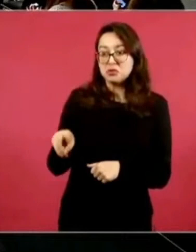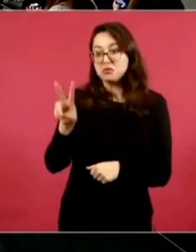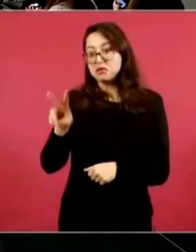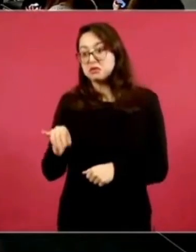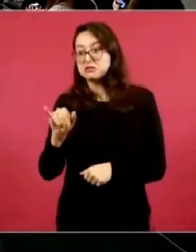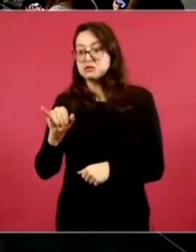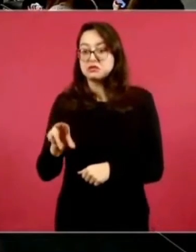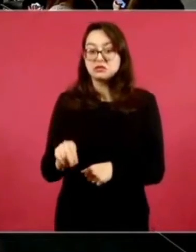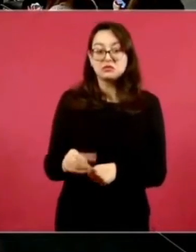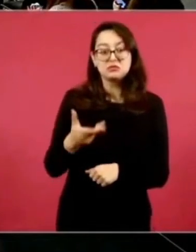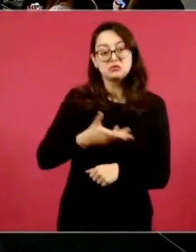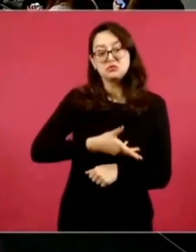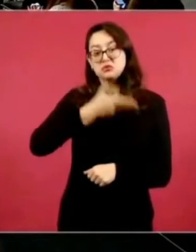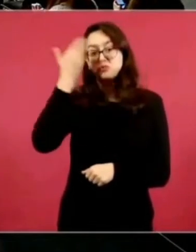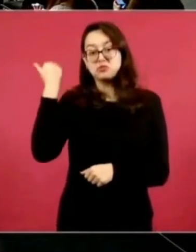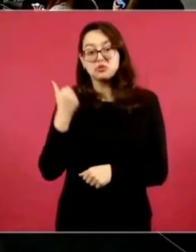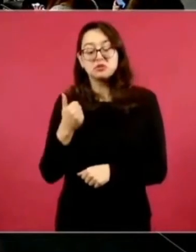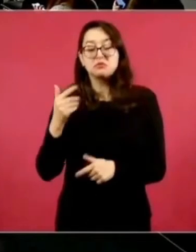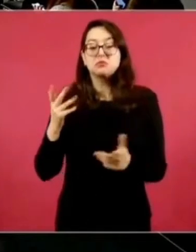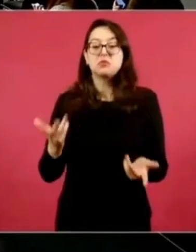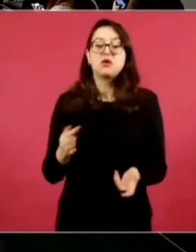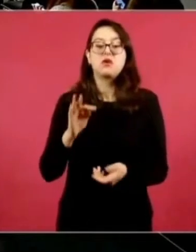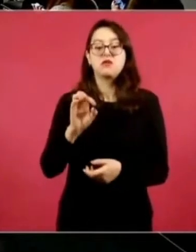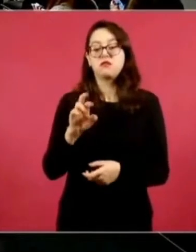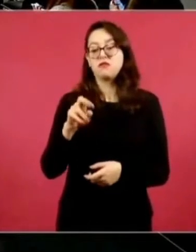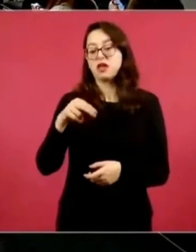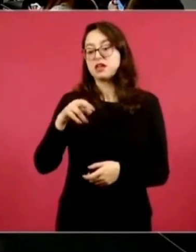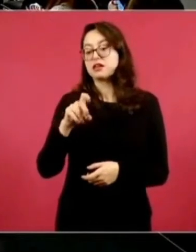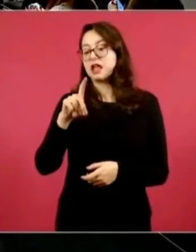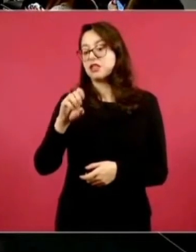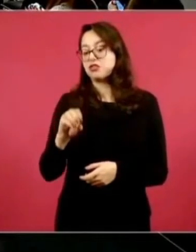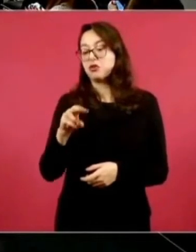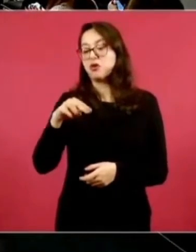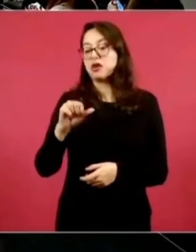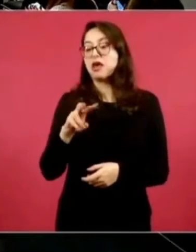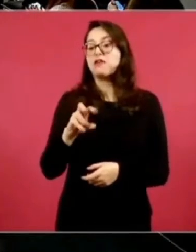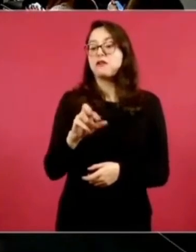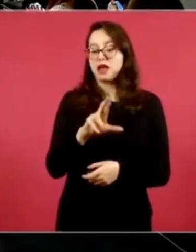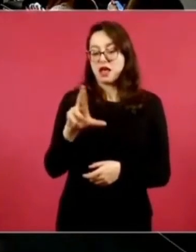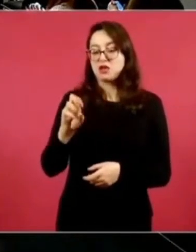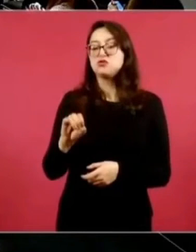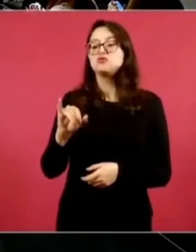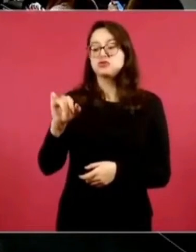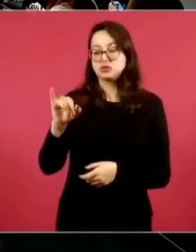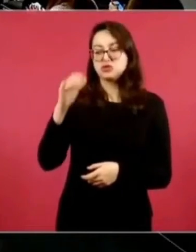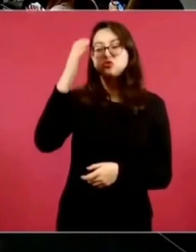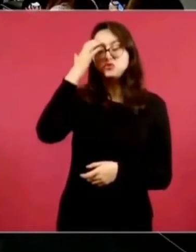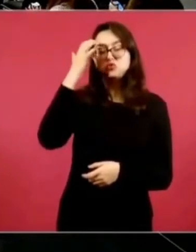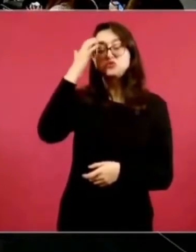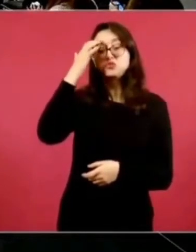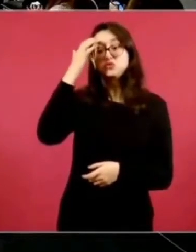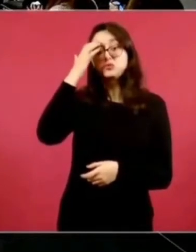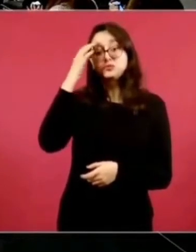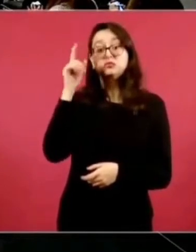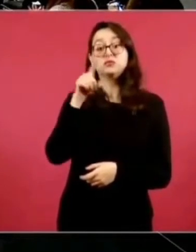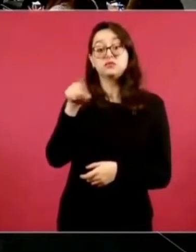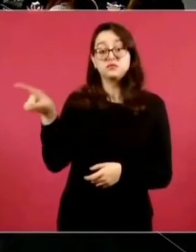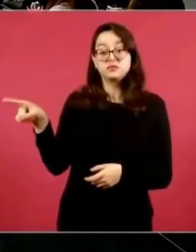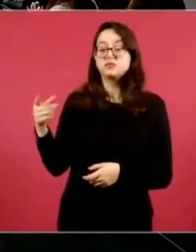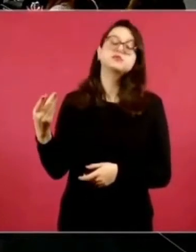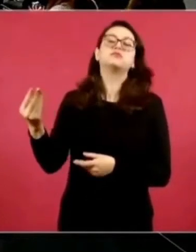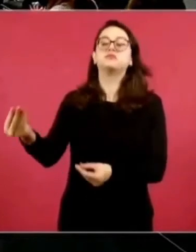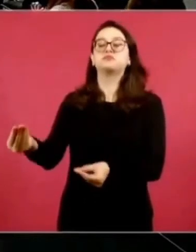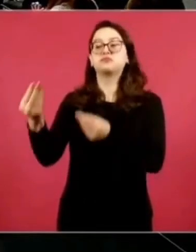el que sí tengo verificado es Fernando Navarro Guillén. Giraron un oficio para que me dieran medidas de